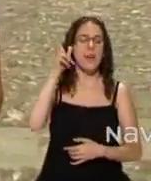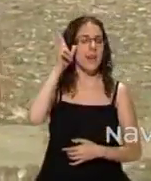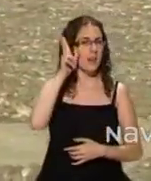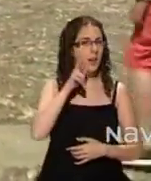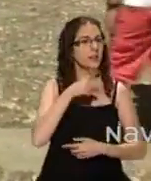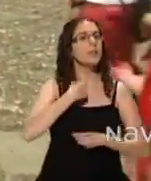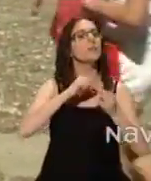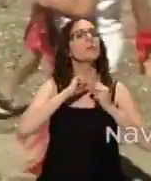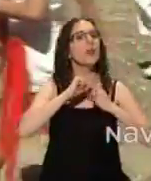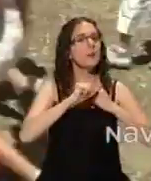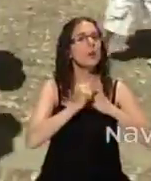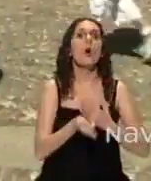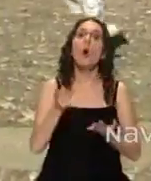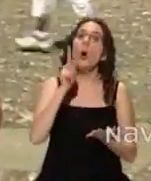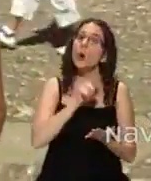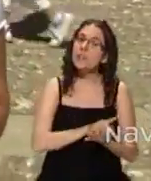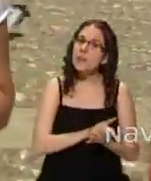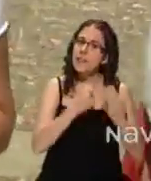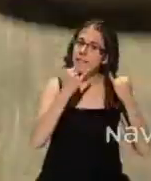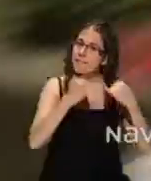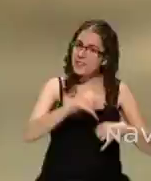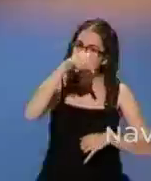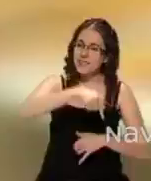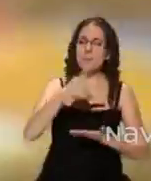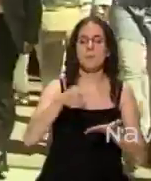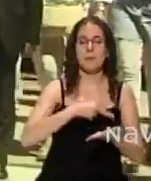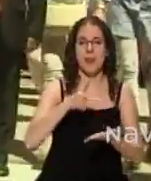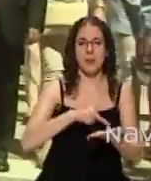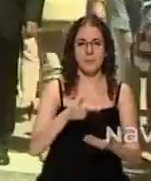y una vez más, nos vamos de fiesta en Viana.